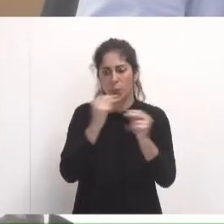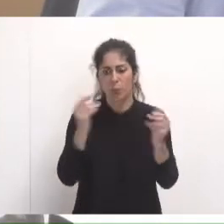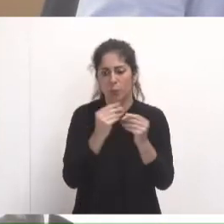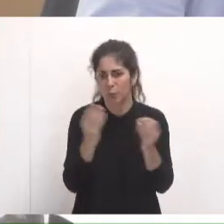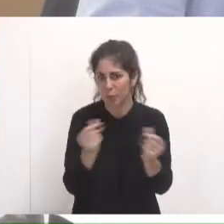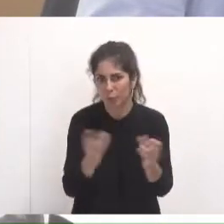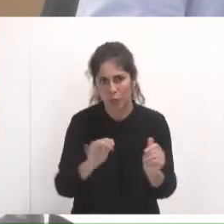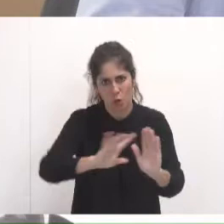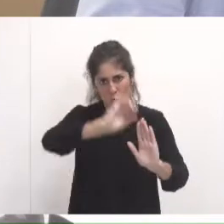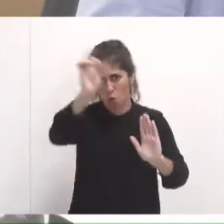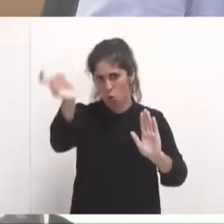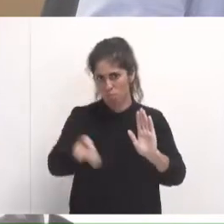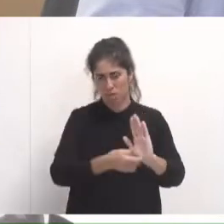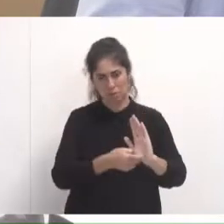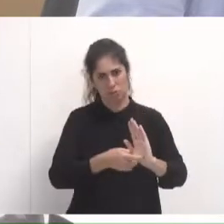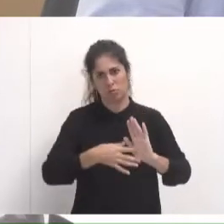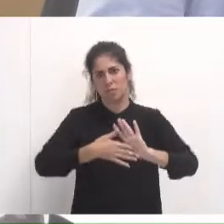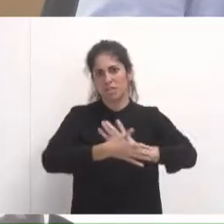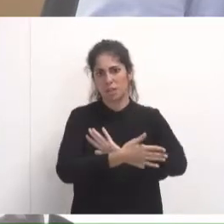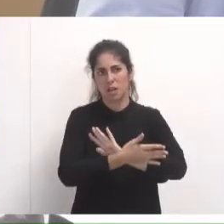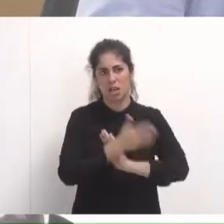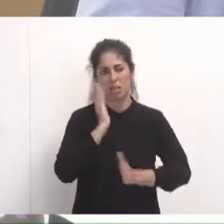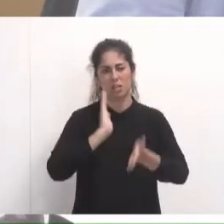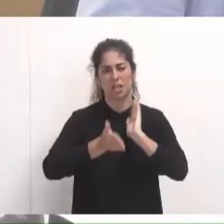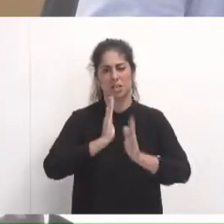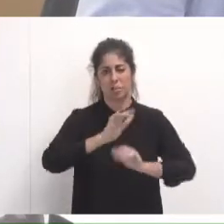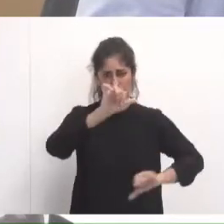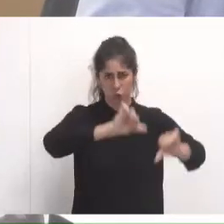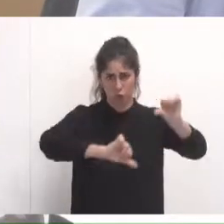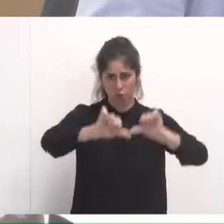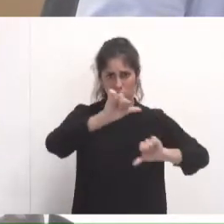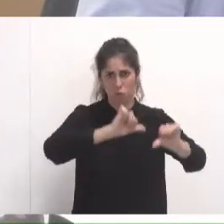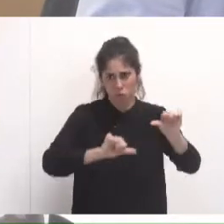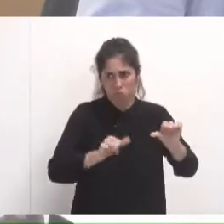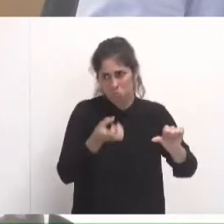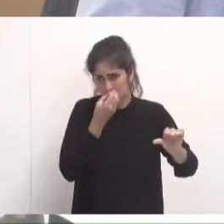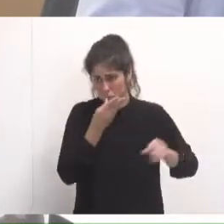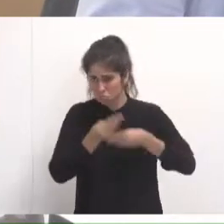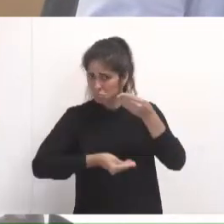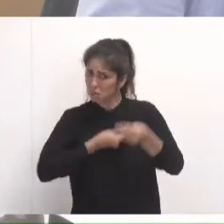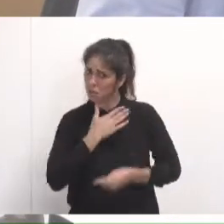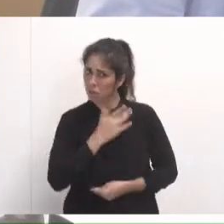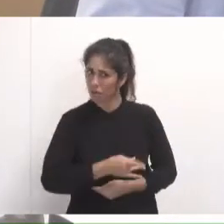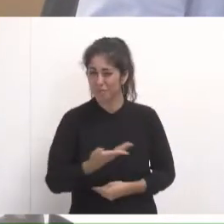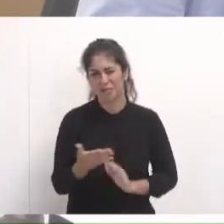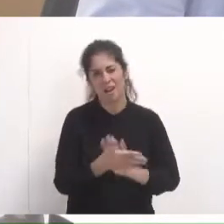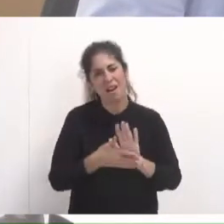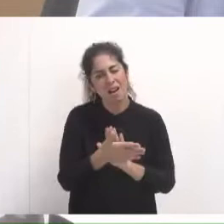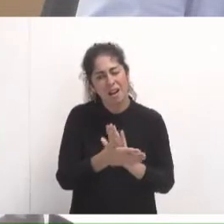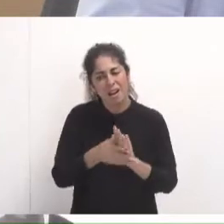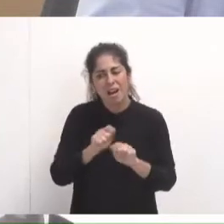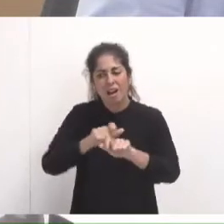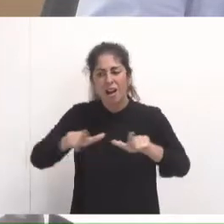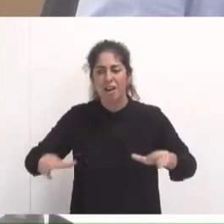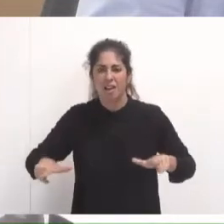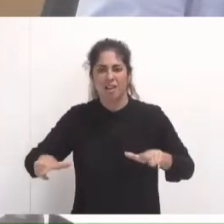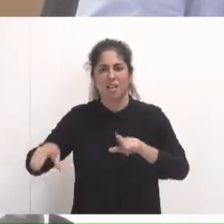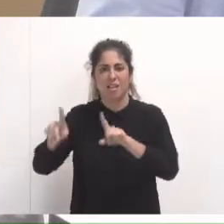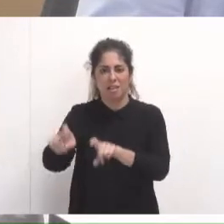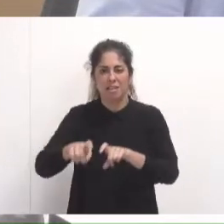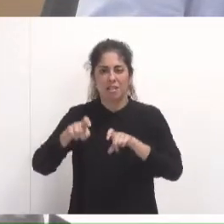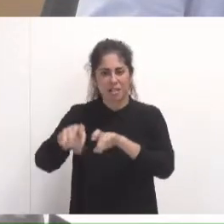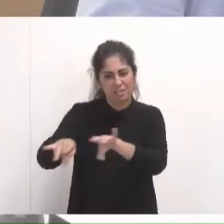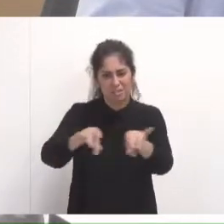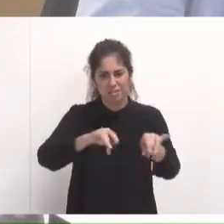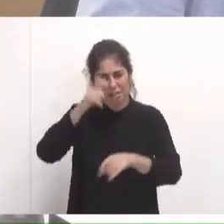más que con un tratamiento químico, que también es factible, ¿no? Pero estamos hablando en el campo, no estamos hablando en este caso. O sea, hay que diferenciar